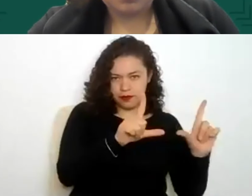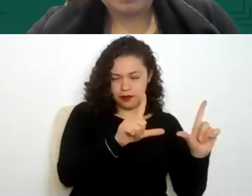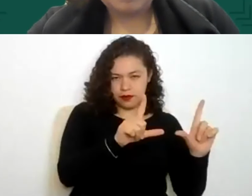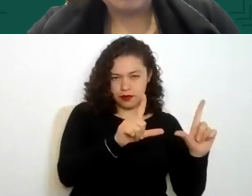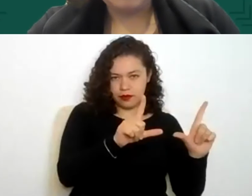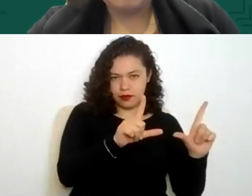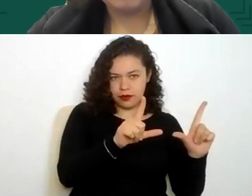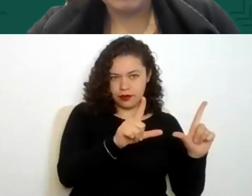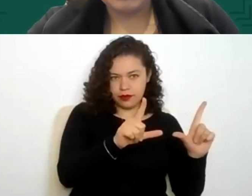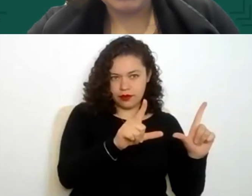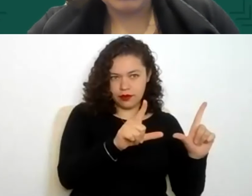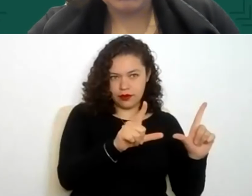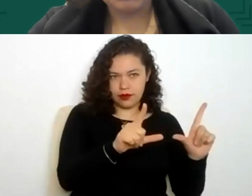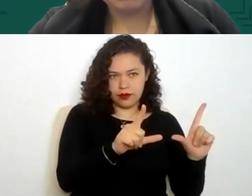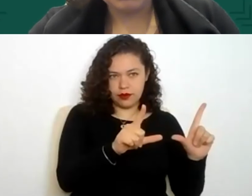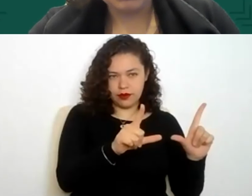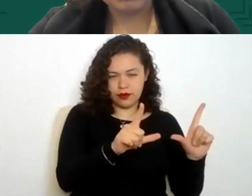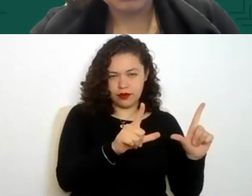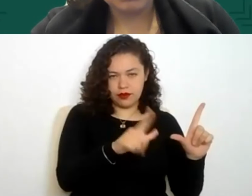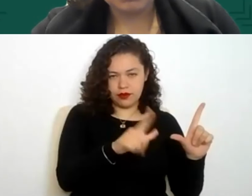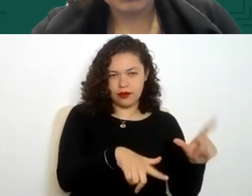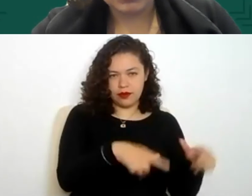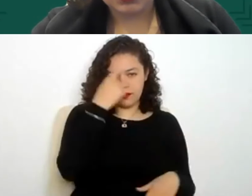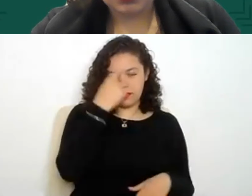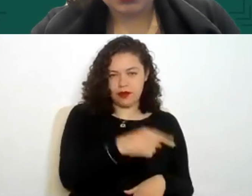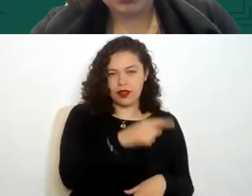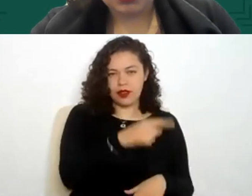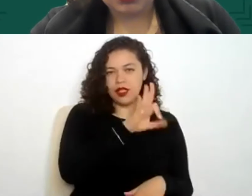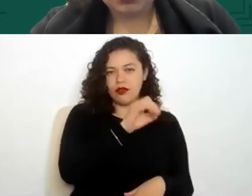crowdfunding que está en aquí, sis.org.